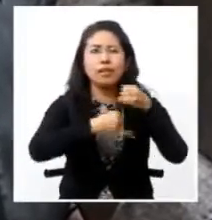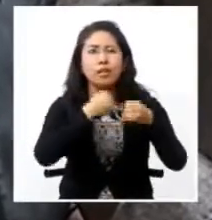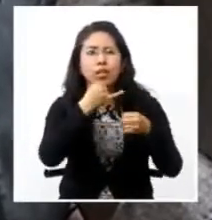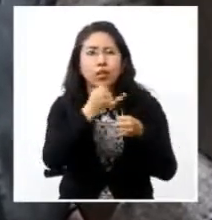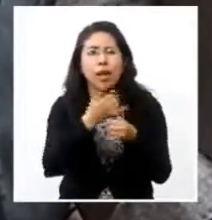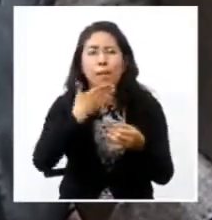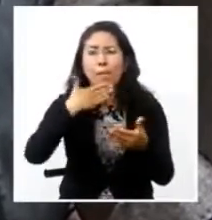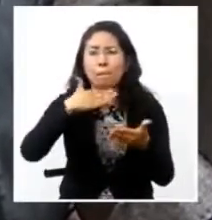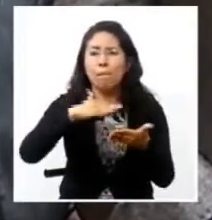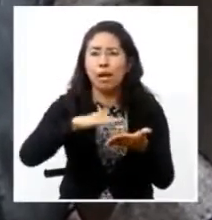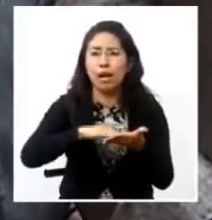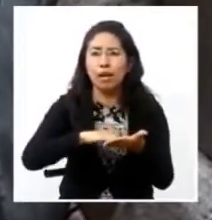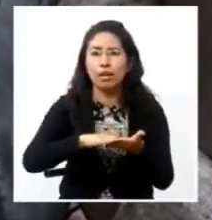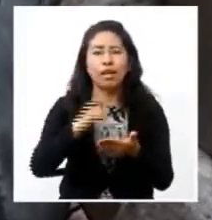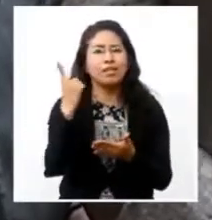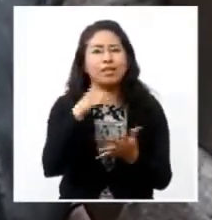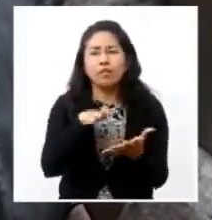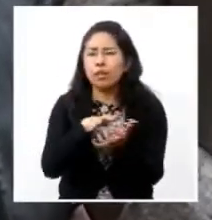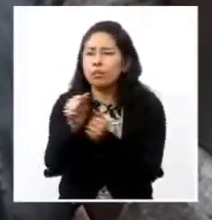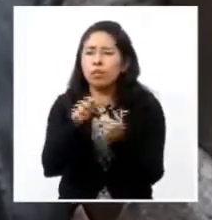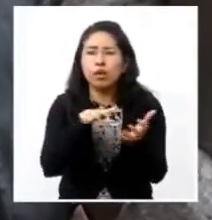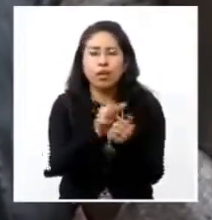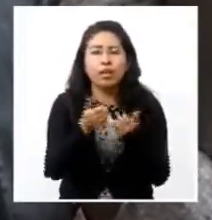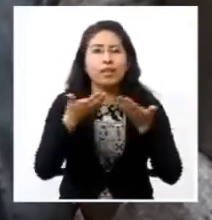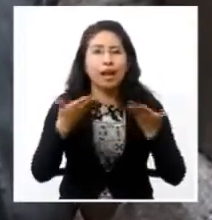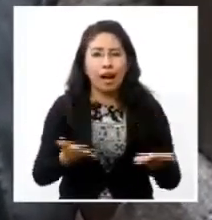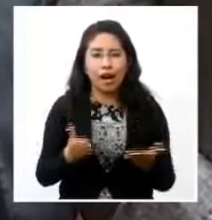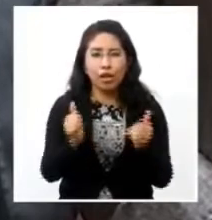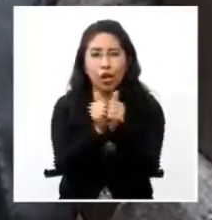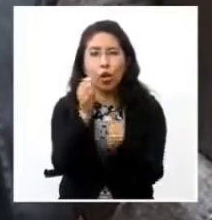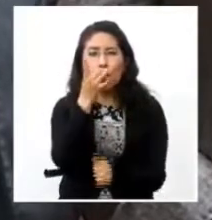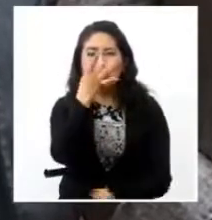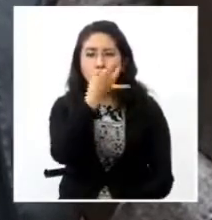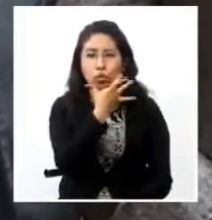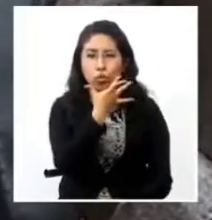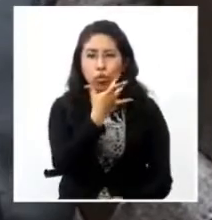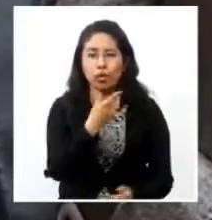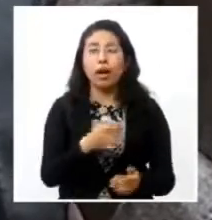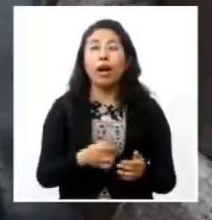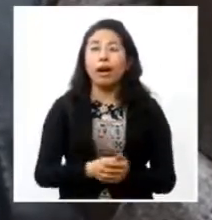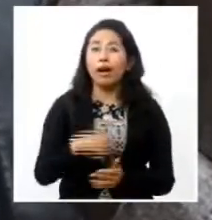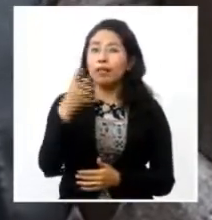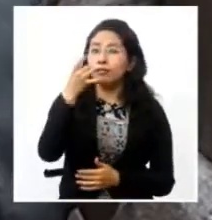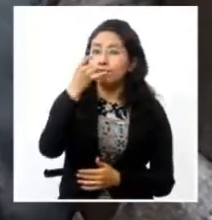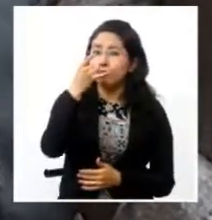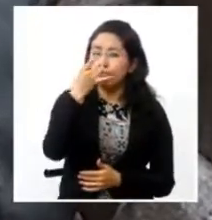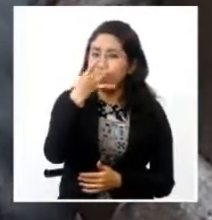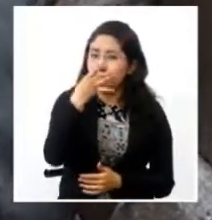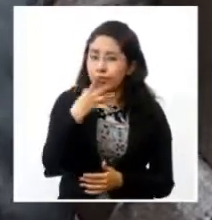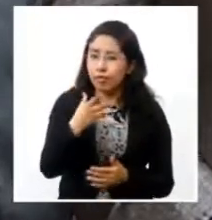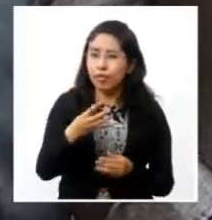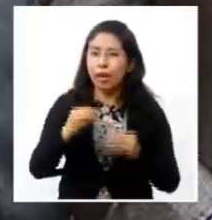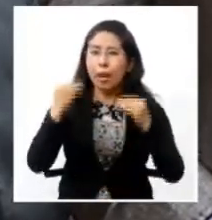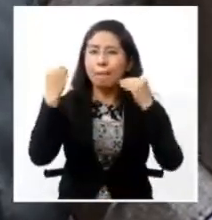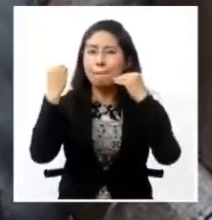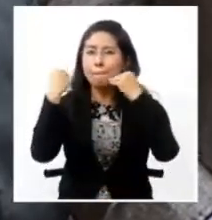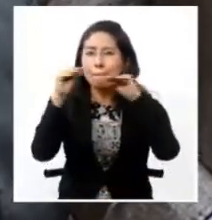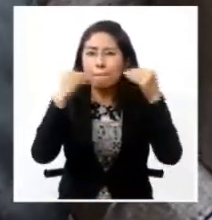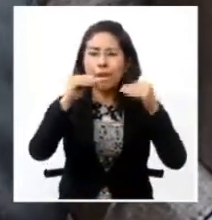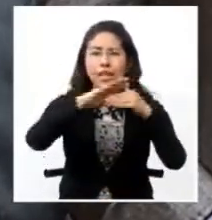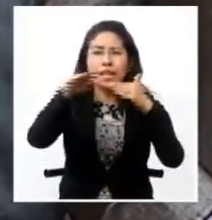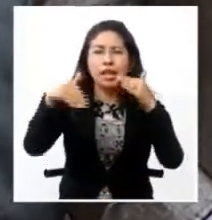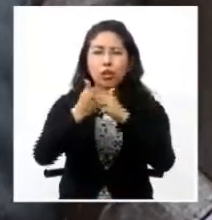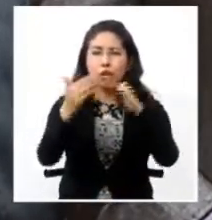la violencia en nuestro país, pero también porque las drogas llegan a los barrios y a los